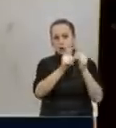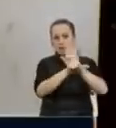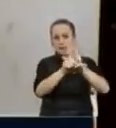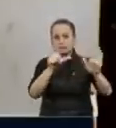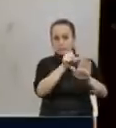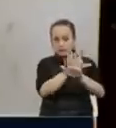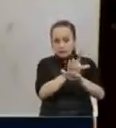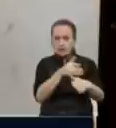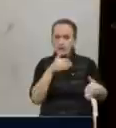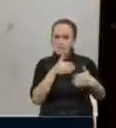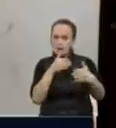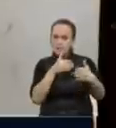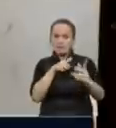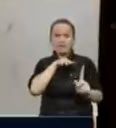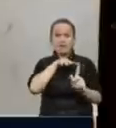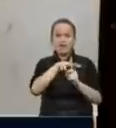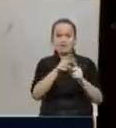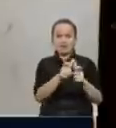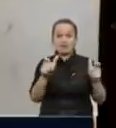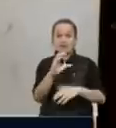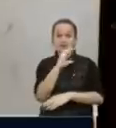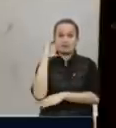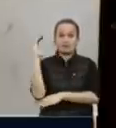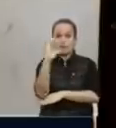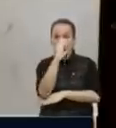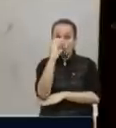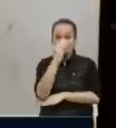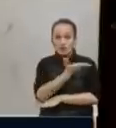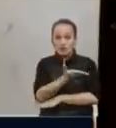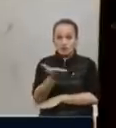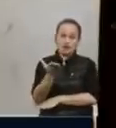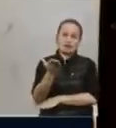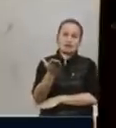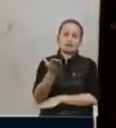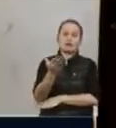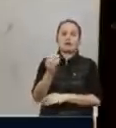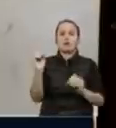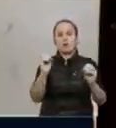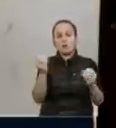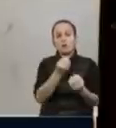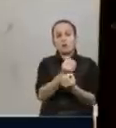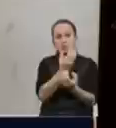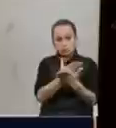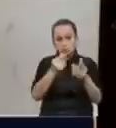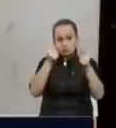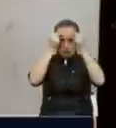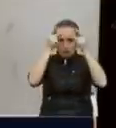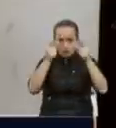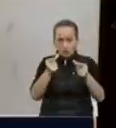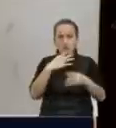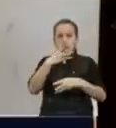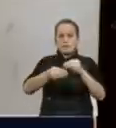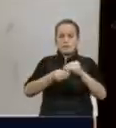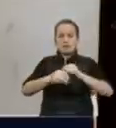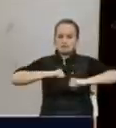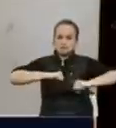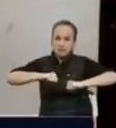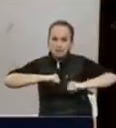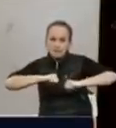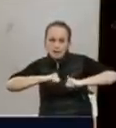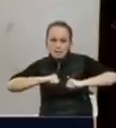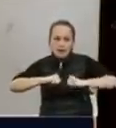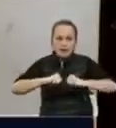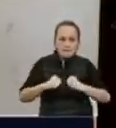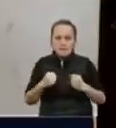ilícitas que puedan afectar a la población civil y o a la infraestructura del Estado, así como con las operaciones